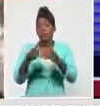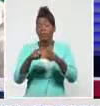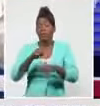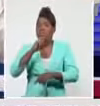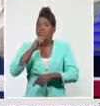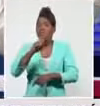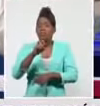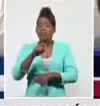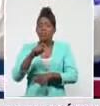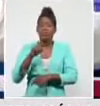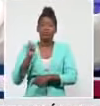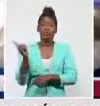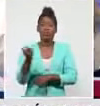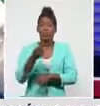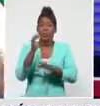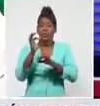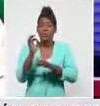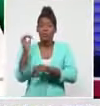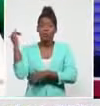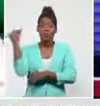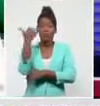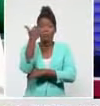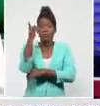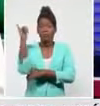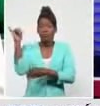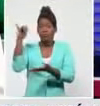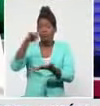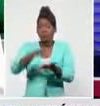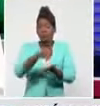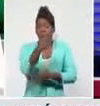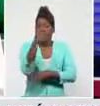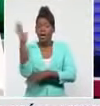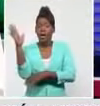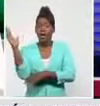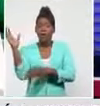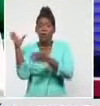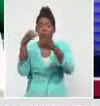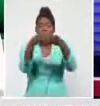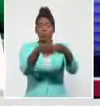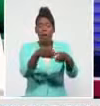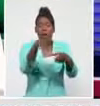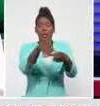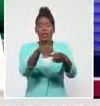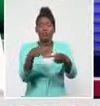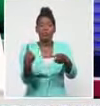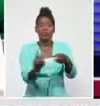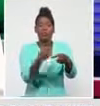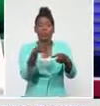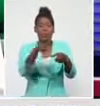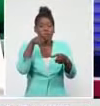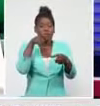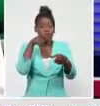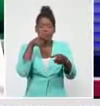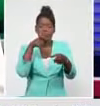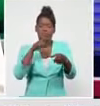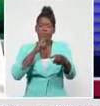a aislarse a un lugar, porque además, indiscutiblemente, llegará un momento que el turismo